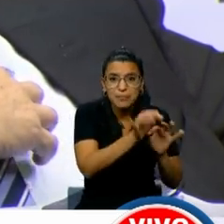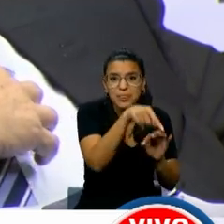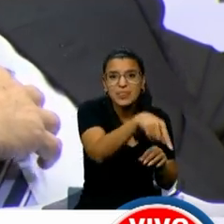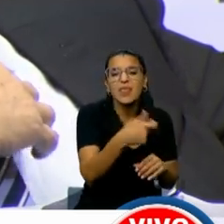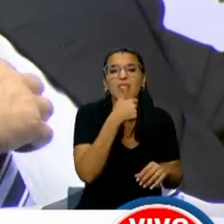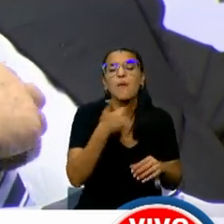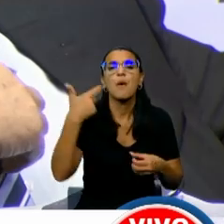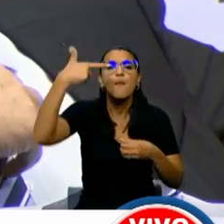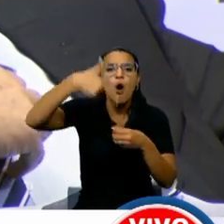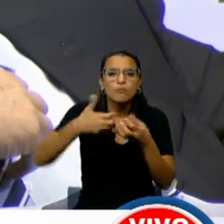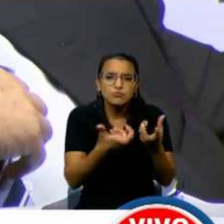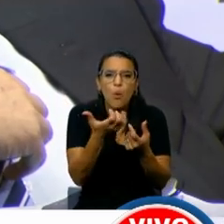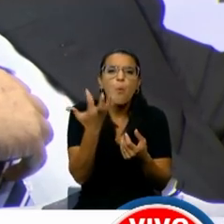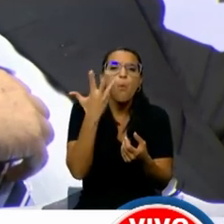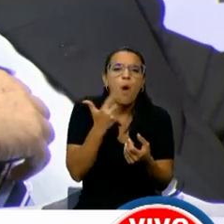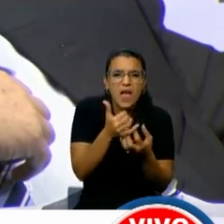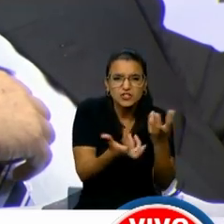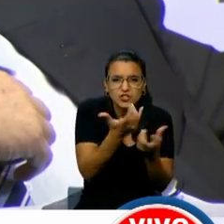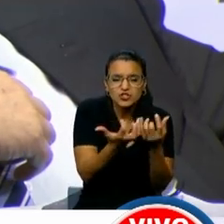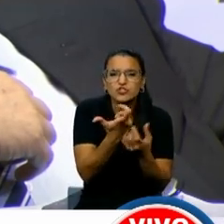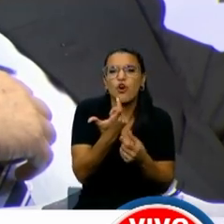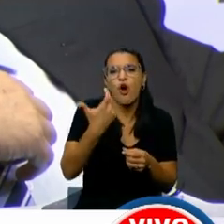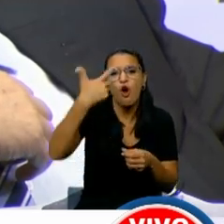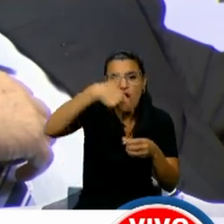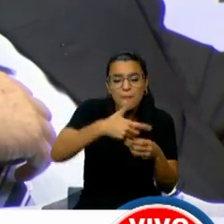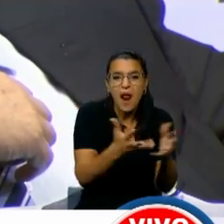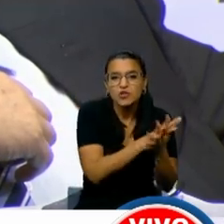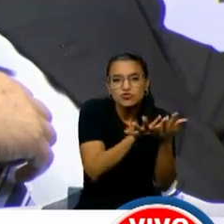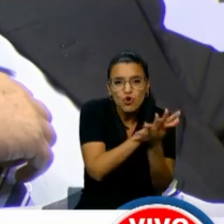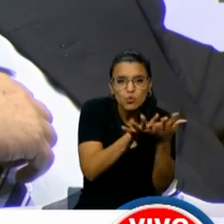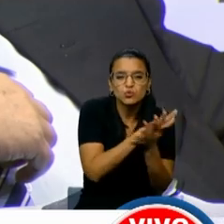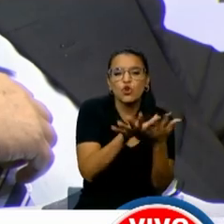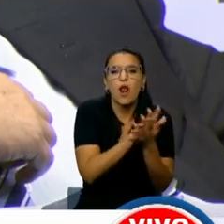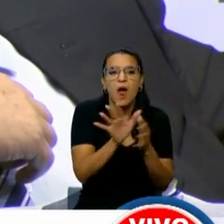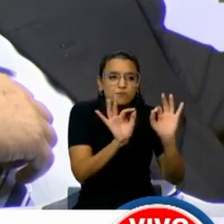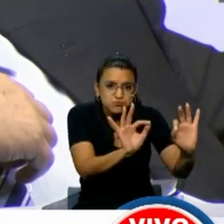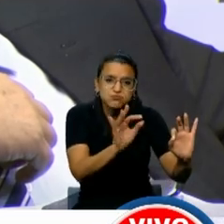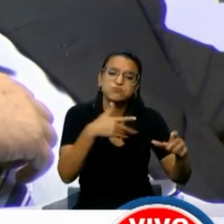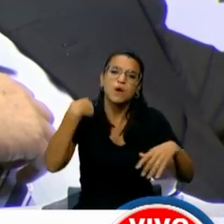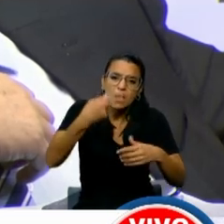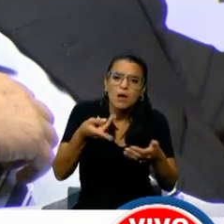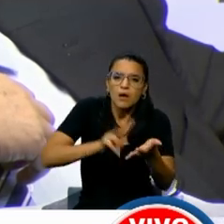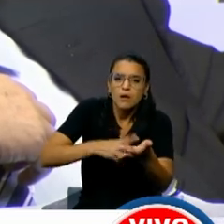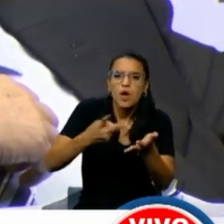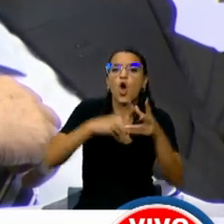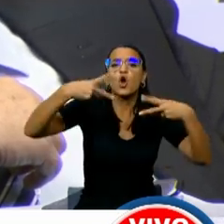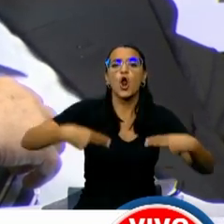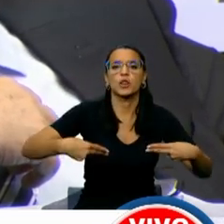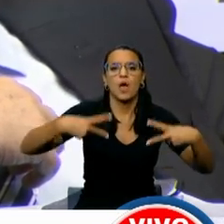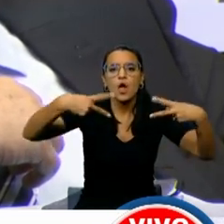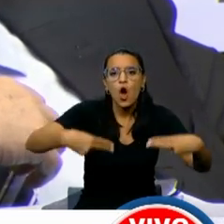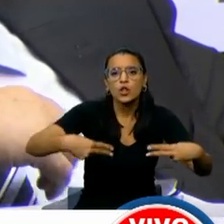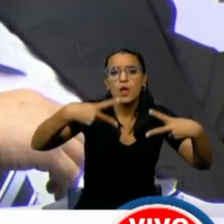combustibles fósiles para generar energía para solucionar este problema de abastecimiento y recurrentemente tenemos cortes porque no tenemos